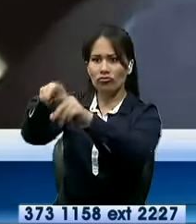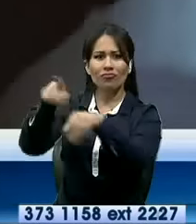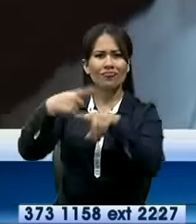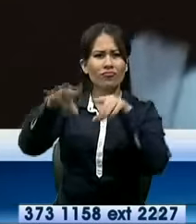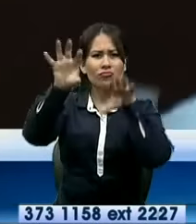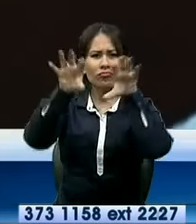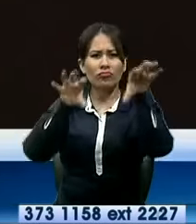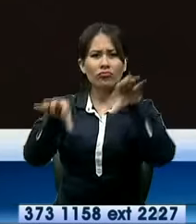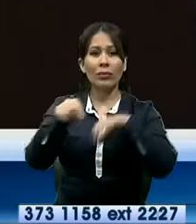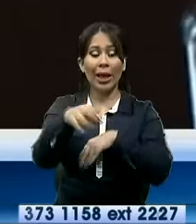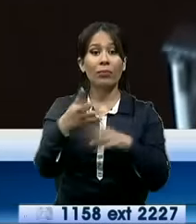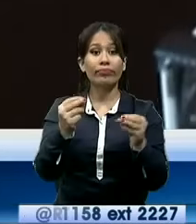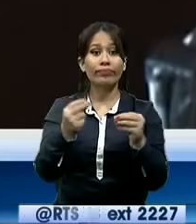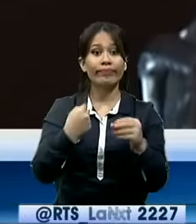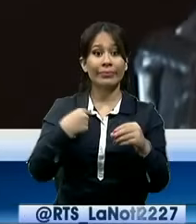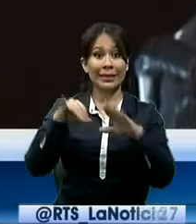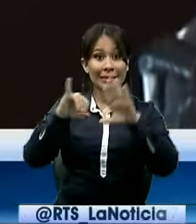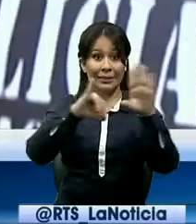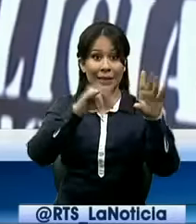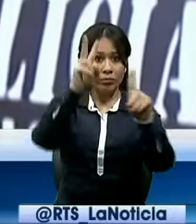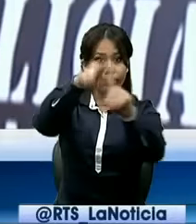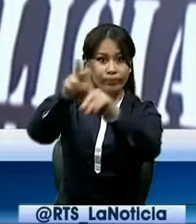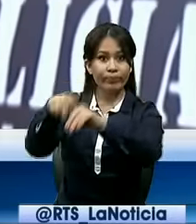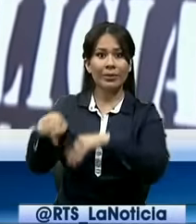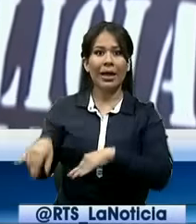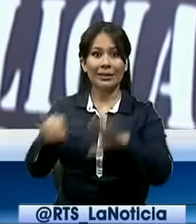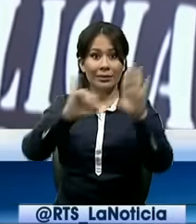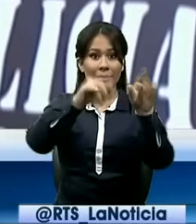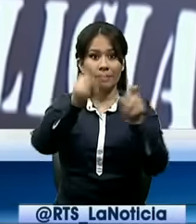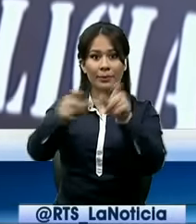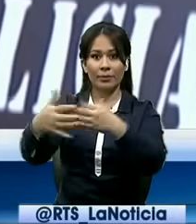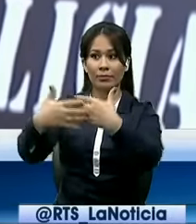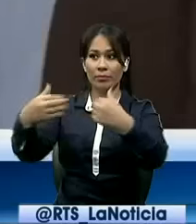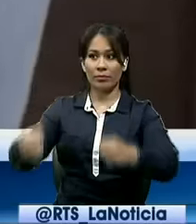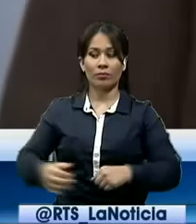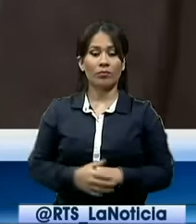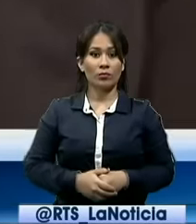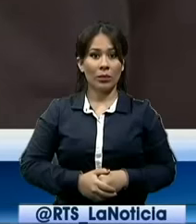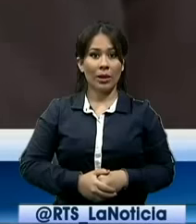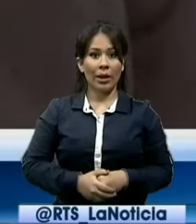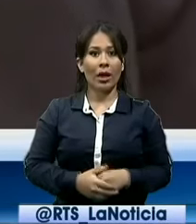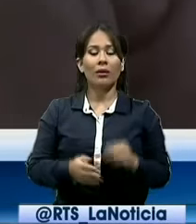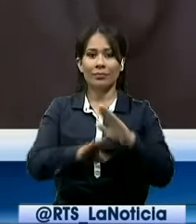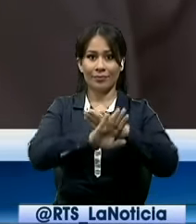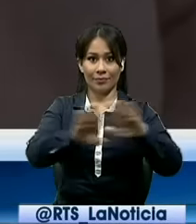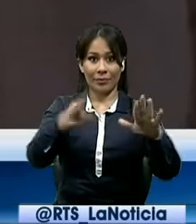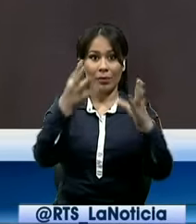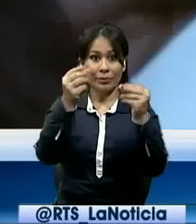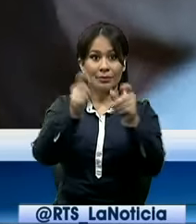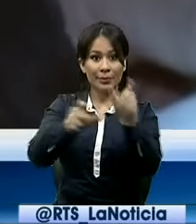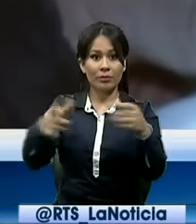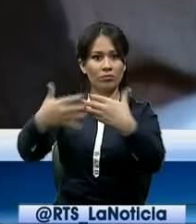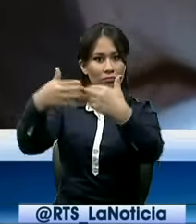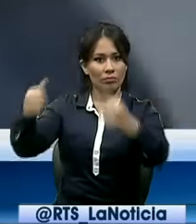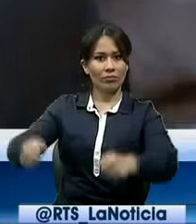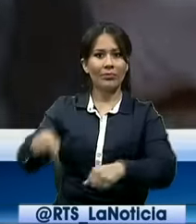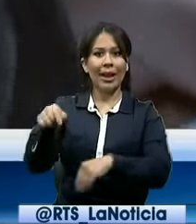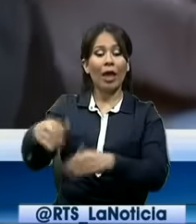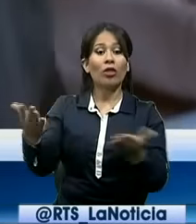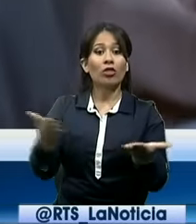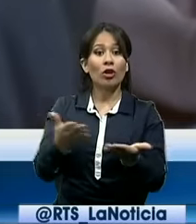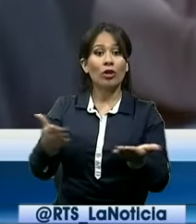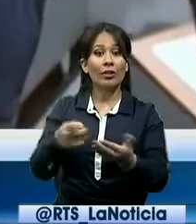en 6 allanamientos lograron la captura de 6 sospechosos, otro igual número ya está procesado, la mayoría de ellos de